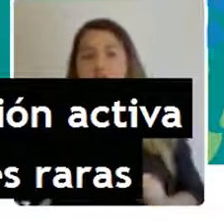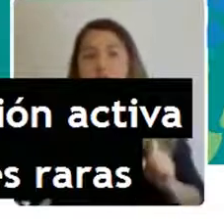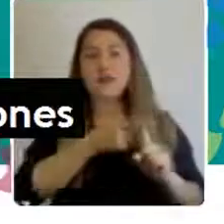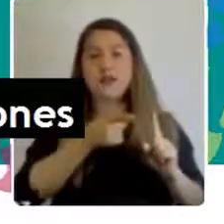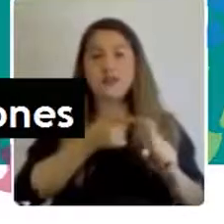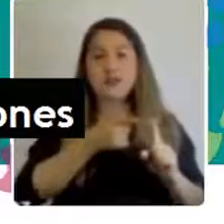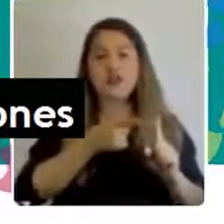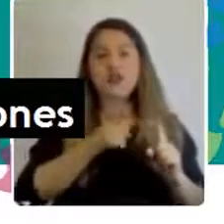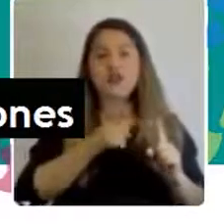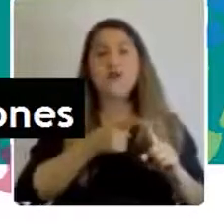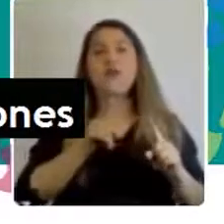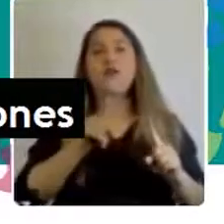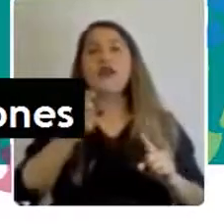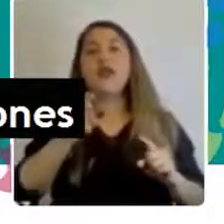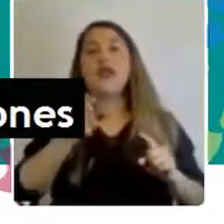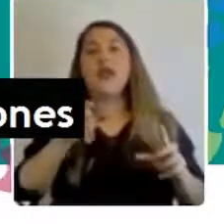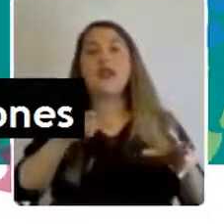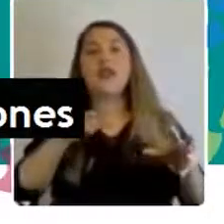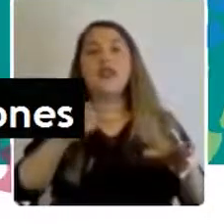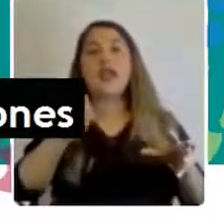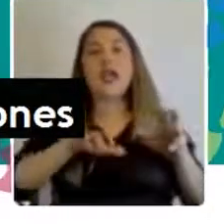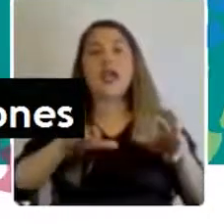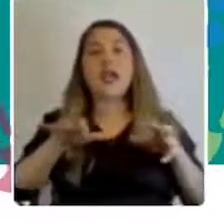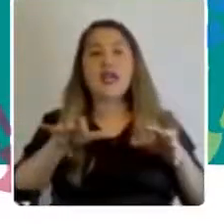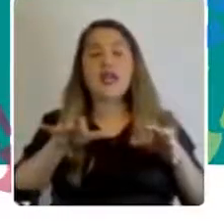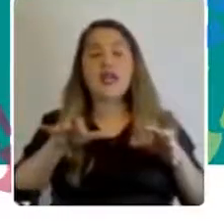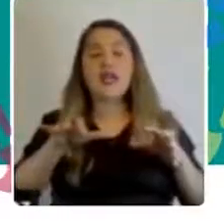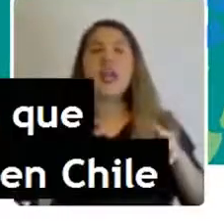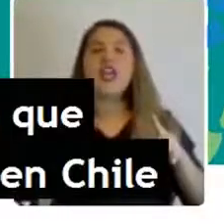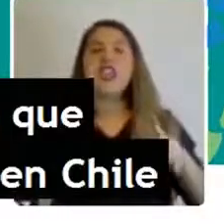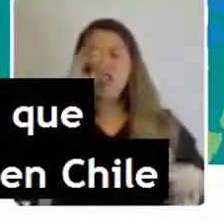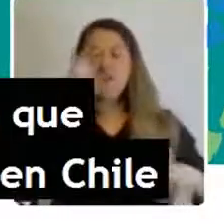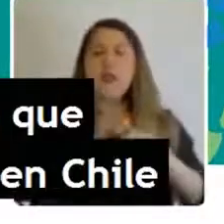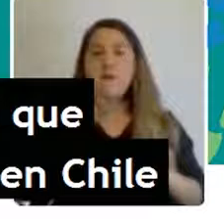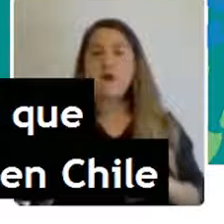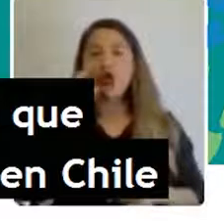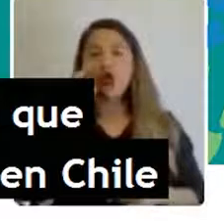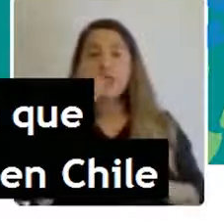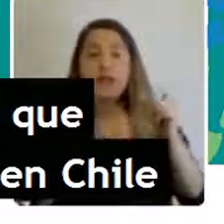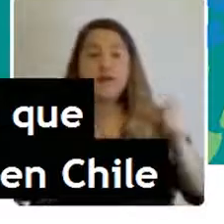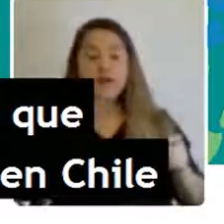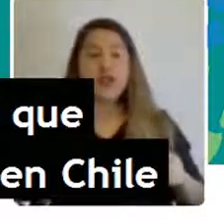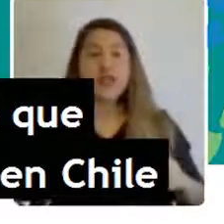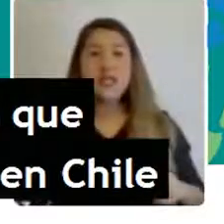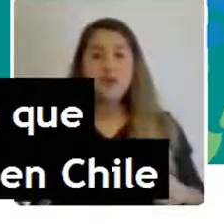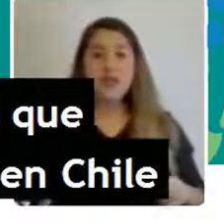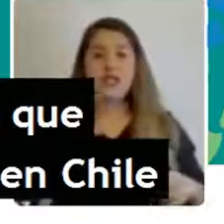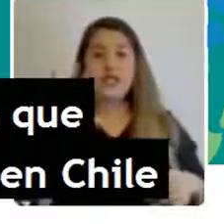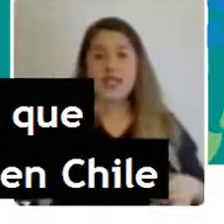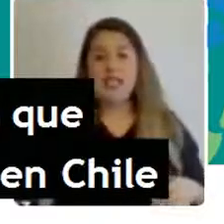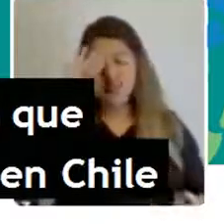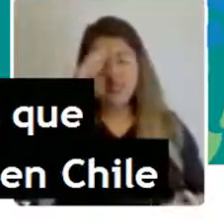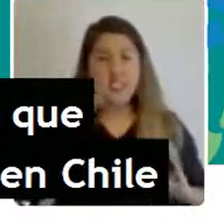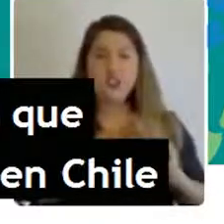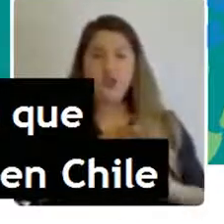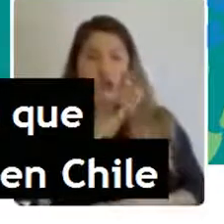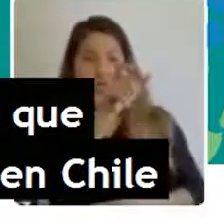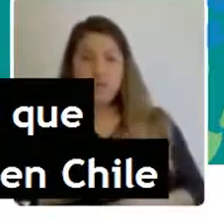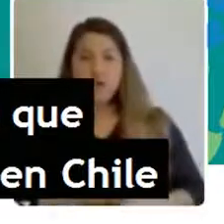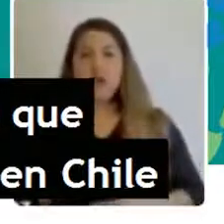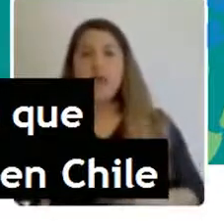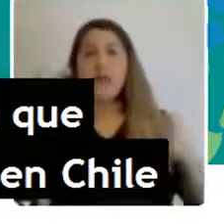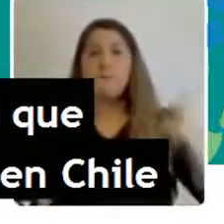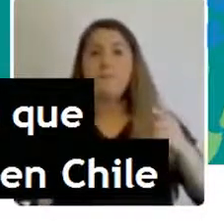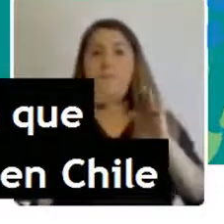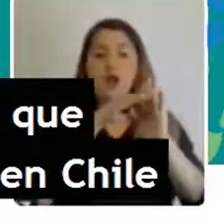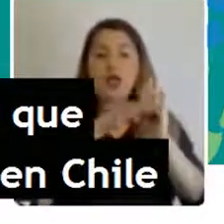con enfermedades raras o poco frecuentes, la toma de decisiones de la política pública. En general, históricamente, la